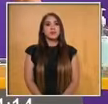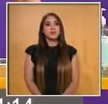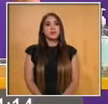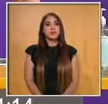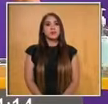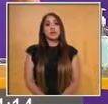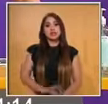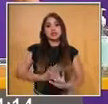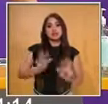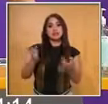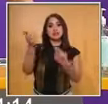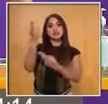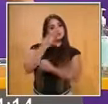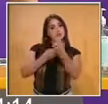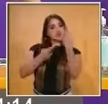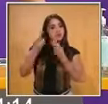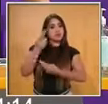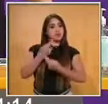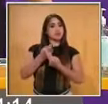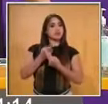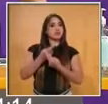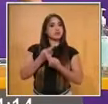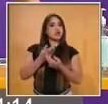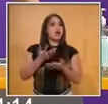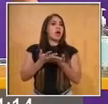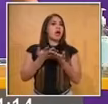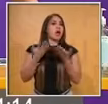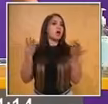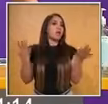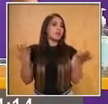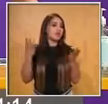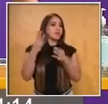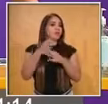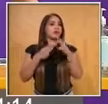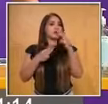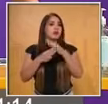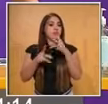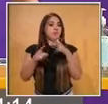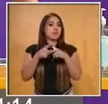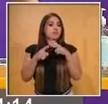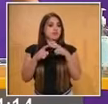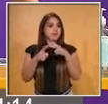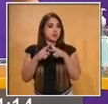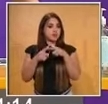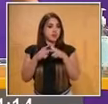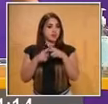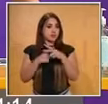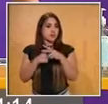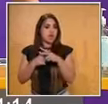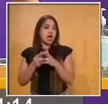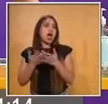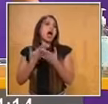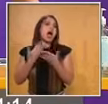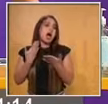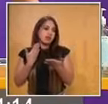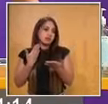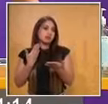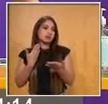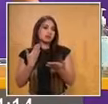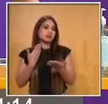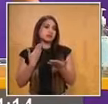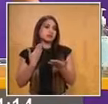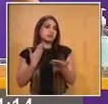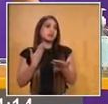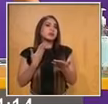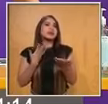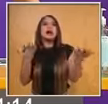Ya estamos de regreso, pequeños, y ahora vamos a ver la materia de matemáticas. Antes de eso, vamos a hacer un pequeño ejercicio que